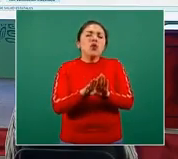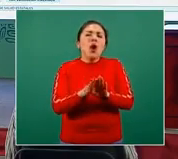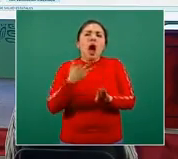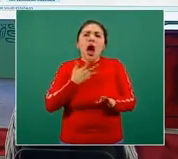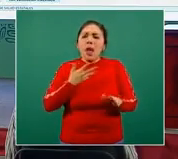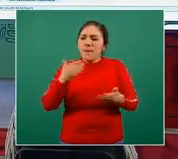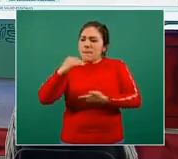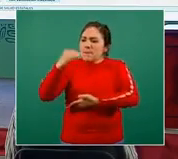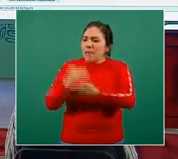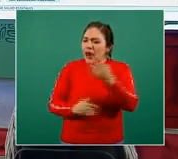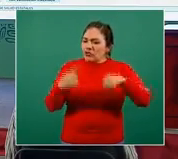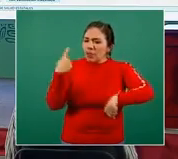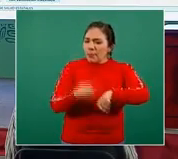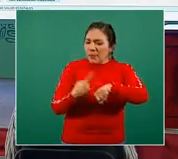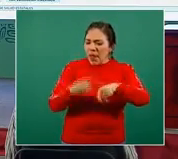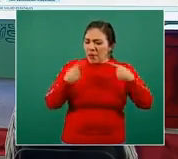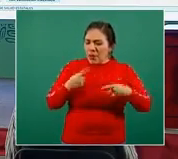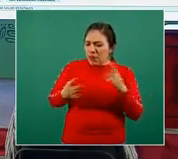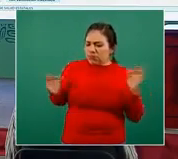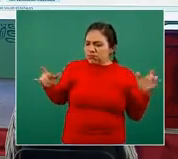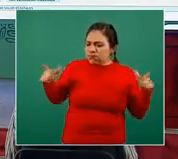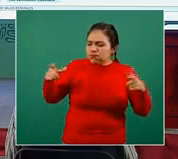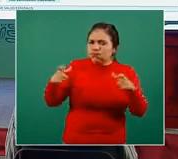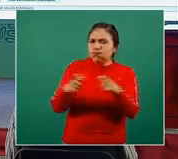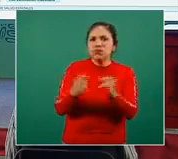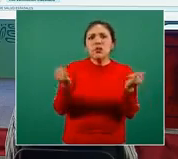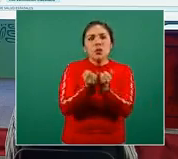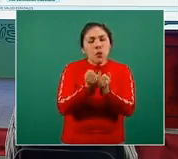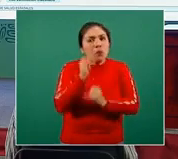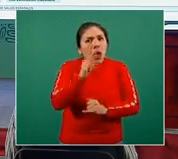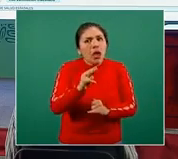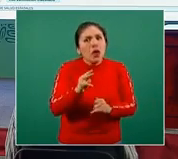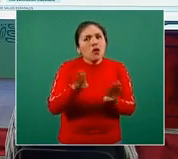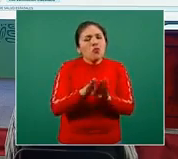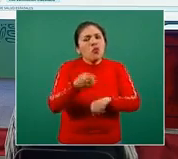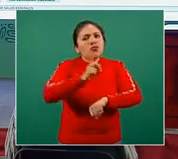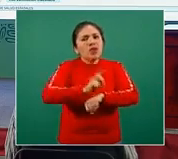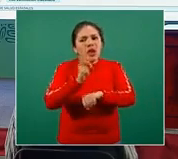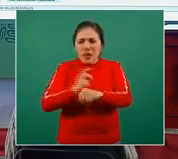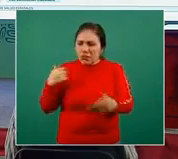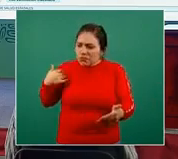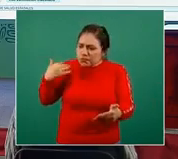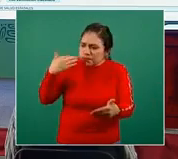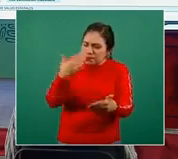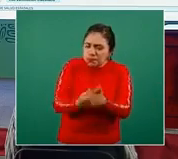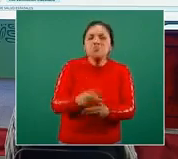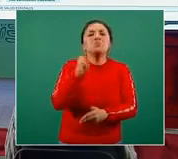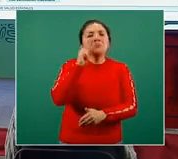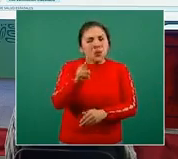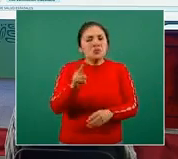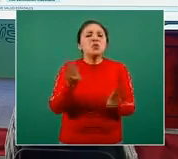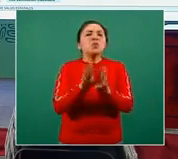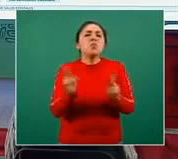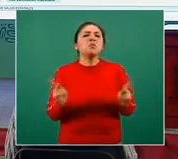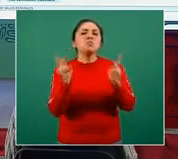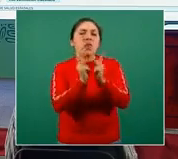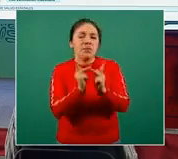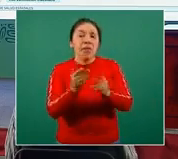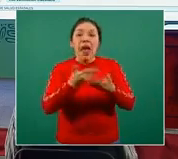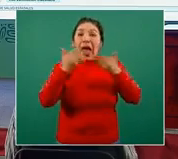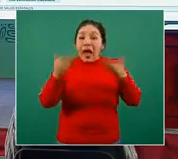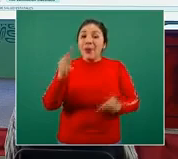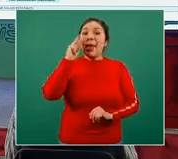enfermedad que venimos viendo en los últimos días y que la vimos claramente en la diapositiva anterior. Pero veamos entonces